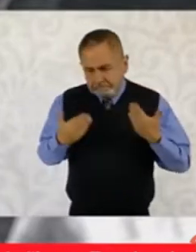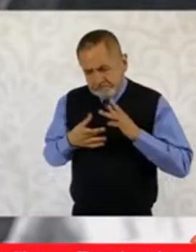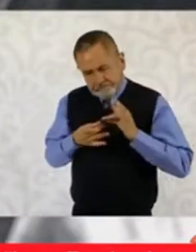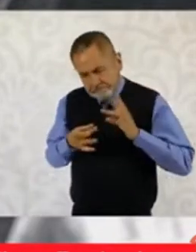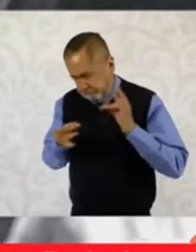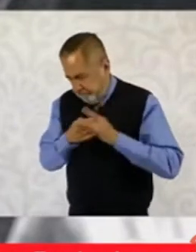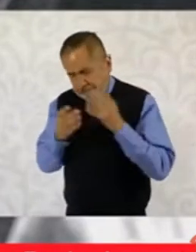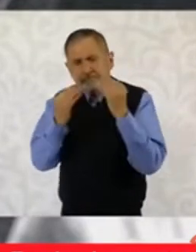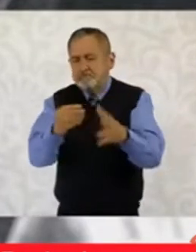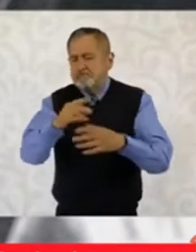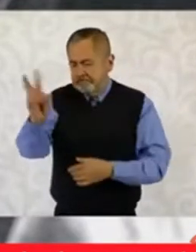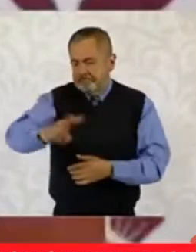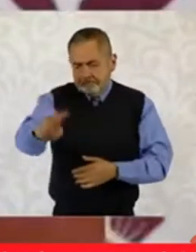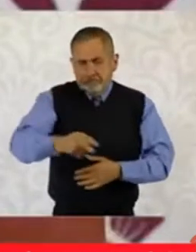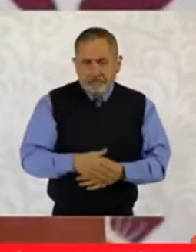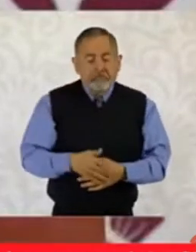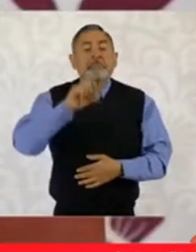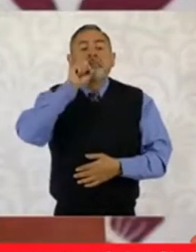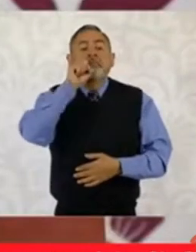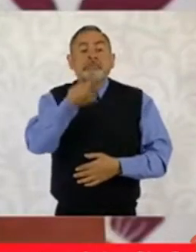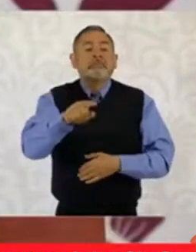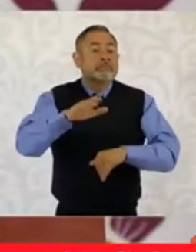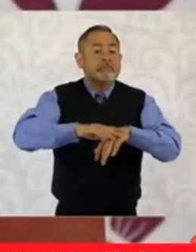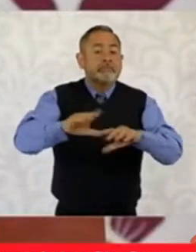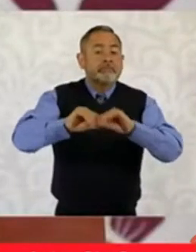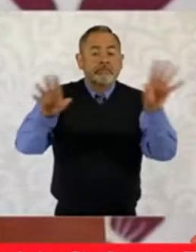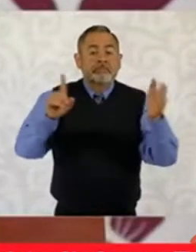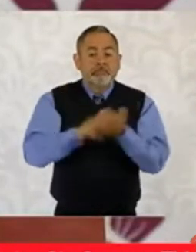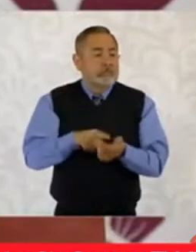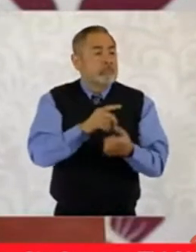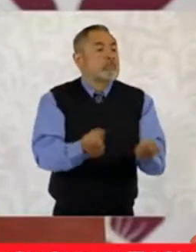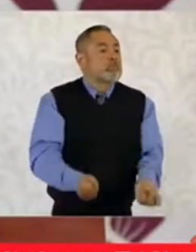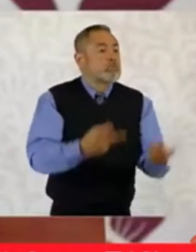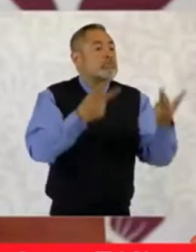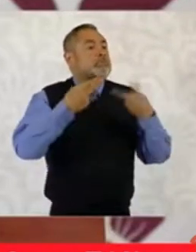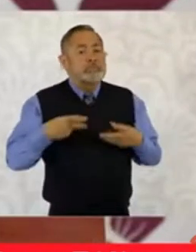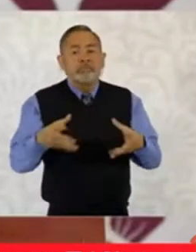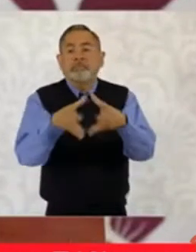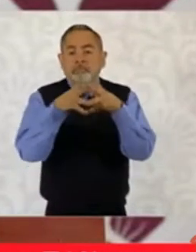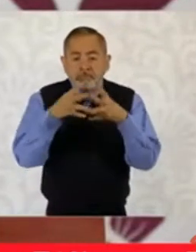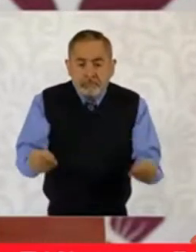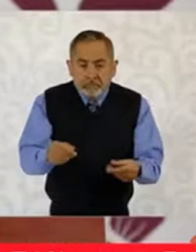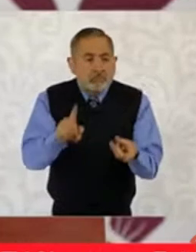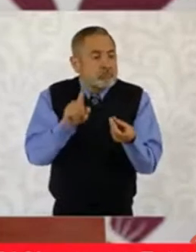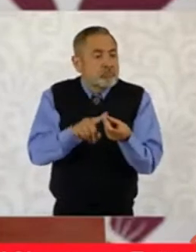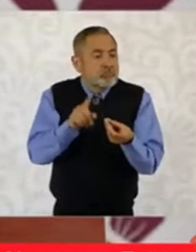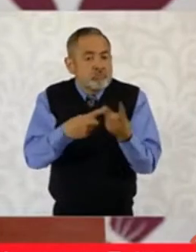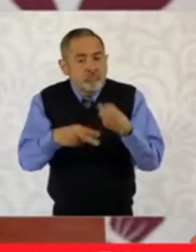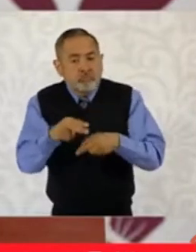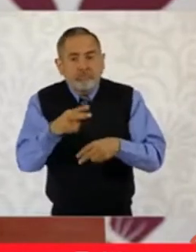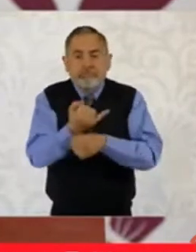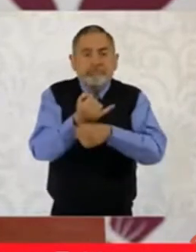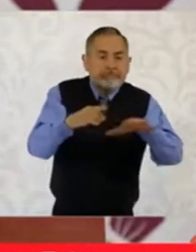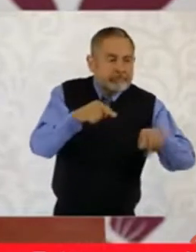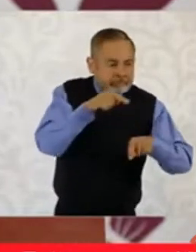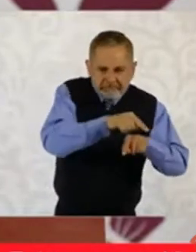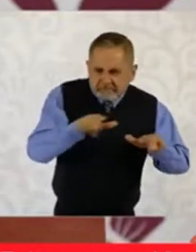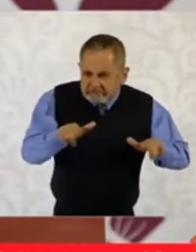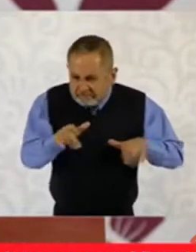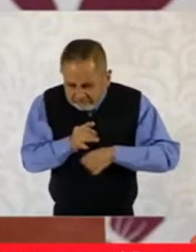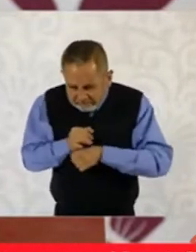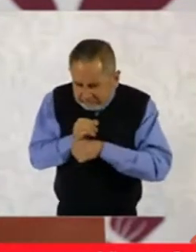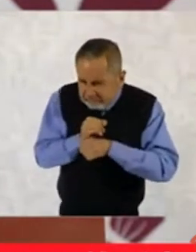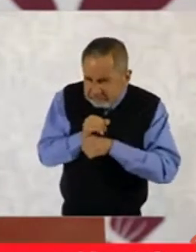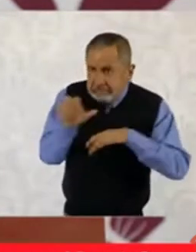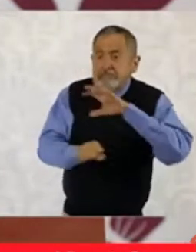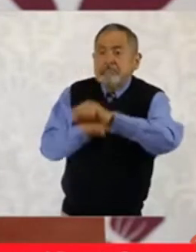al mismo tiempo, clarificar cuántos desaparecidos hay, cuál es la fuente de información de esas